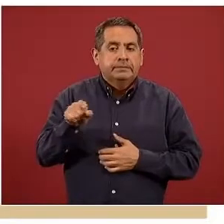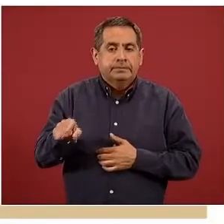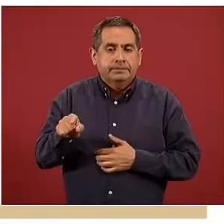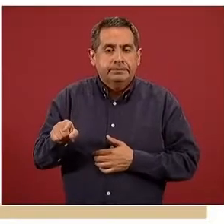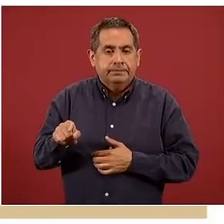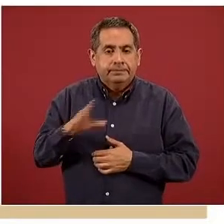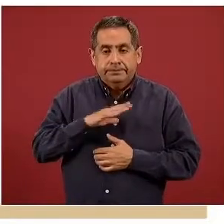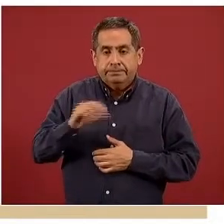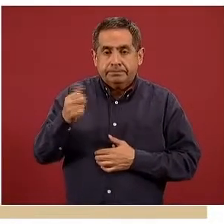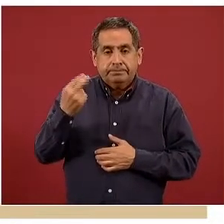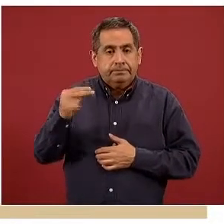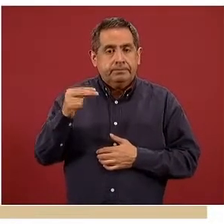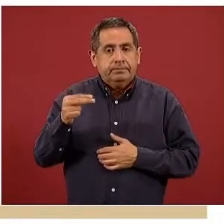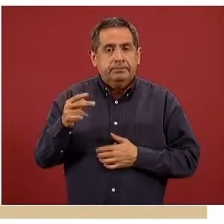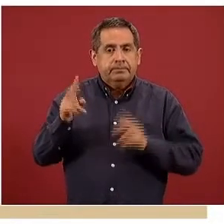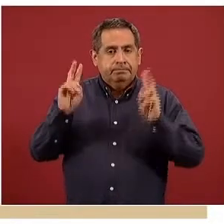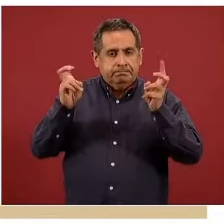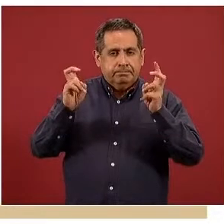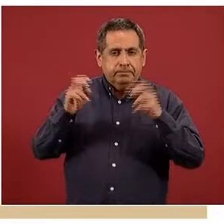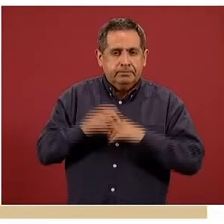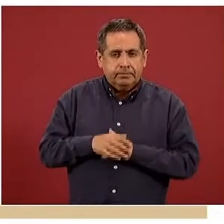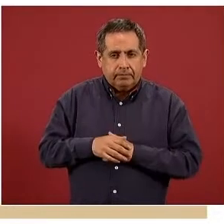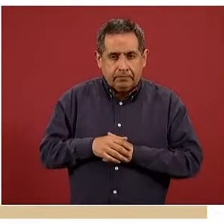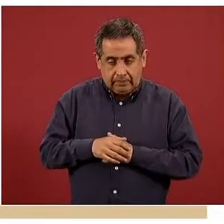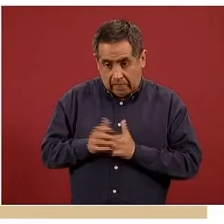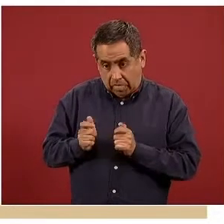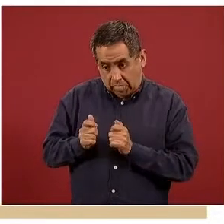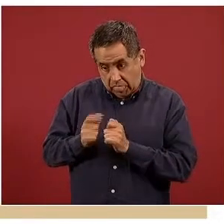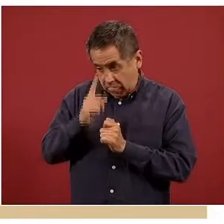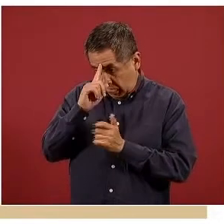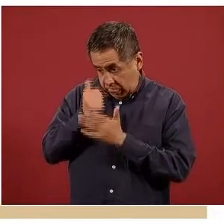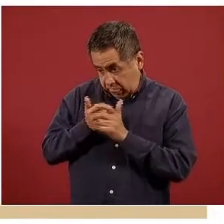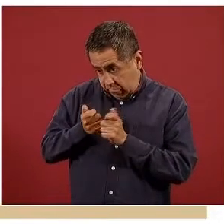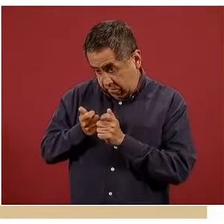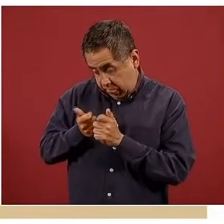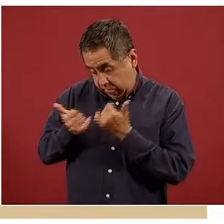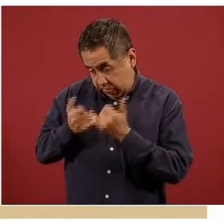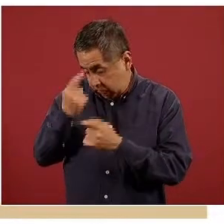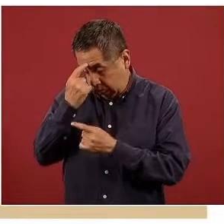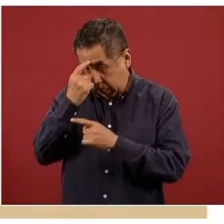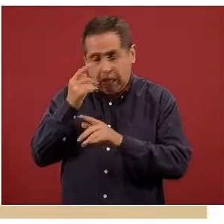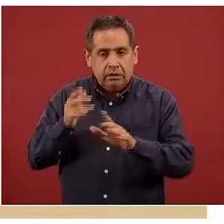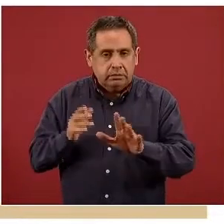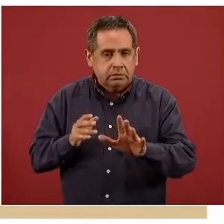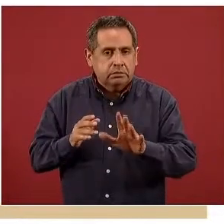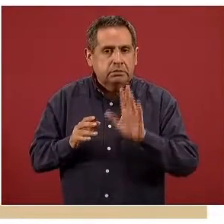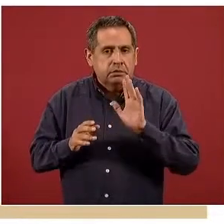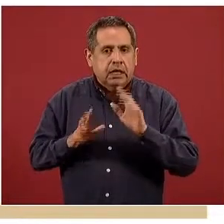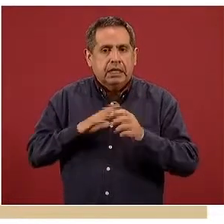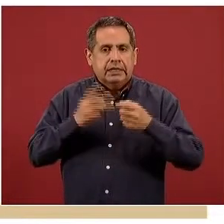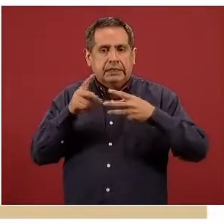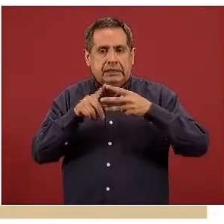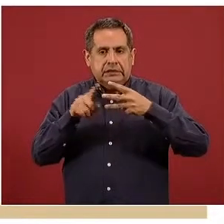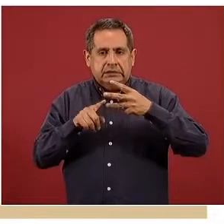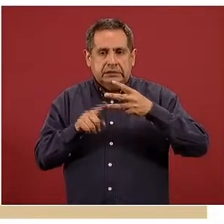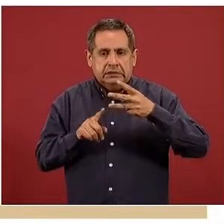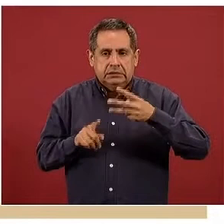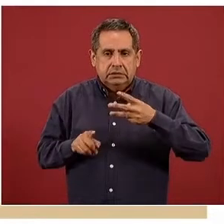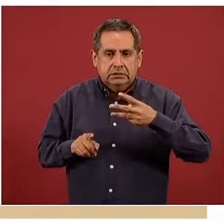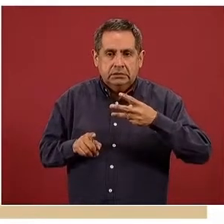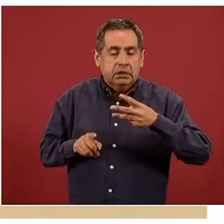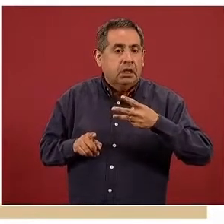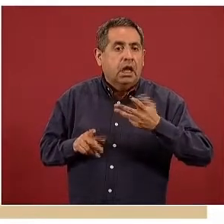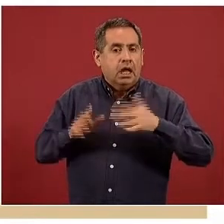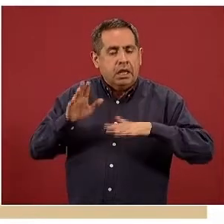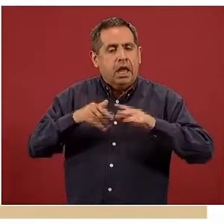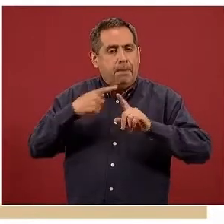hay otra cosa pues que se llama el trastorno por uso compulsivo de juegos, ¿no? En donde va a tener 3 características importantes. Ya